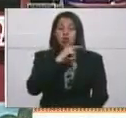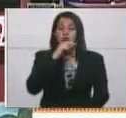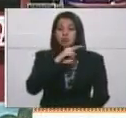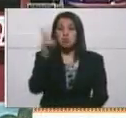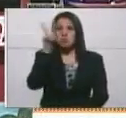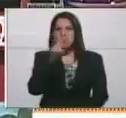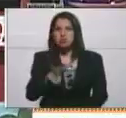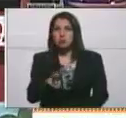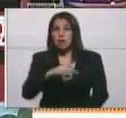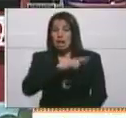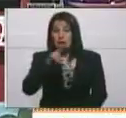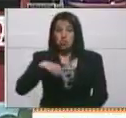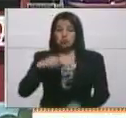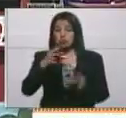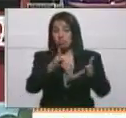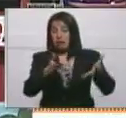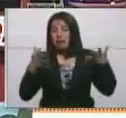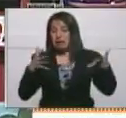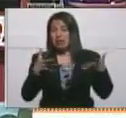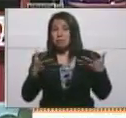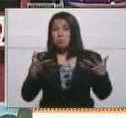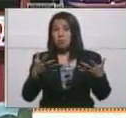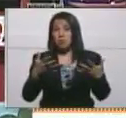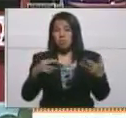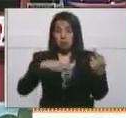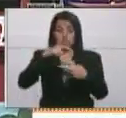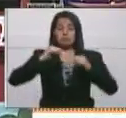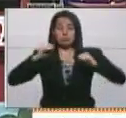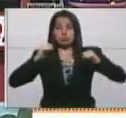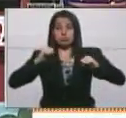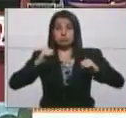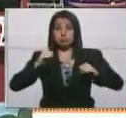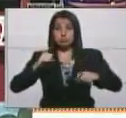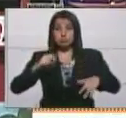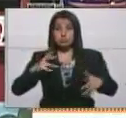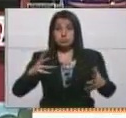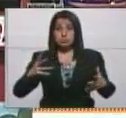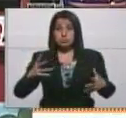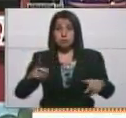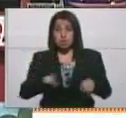Venezuela nosotros tendremos una victoria resonante.